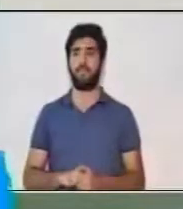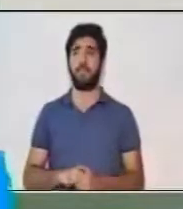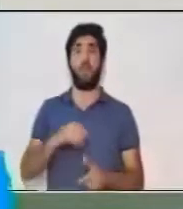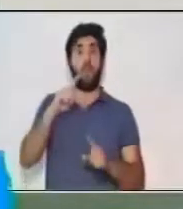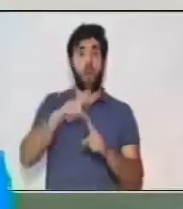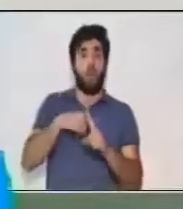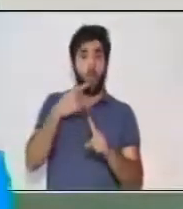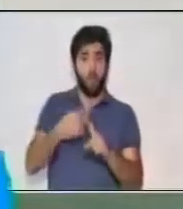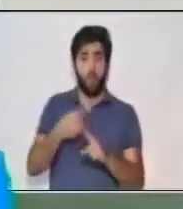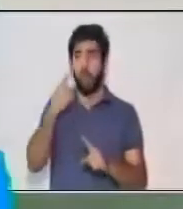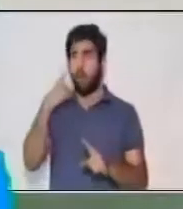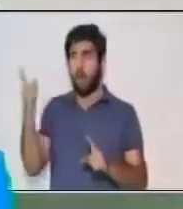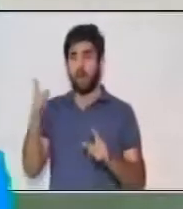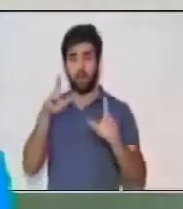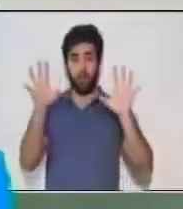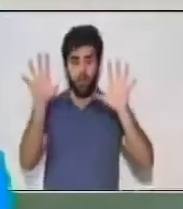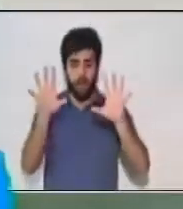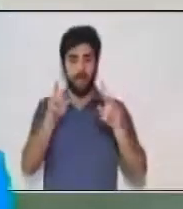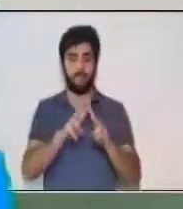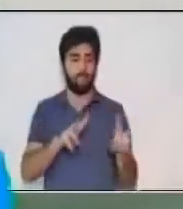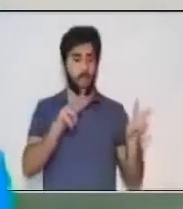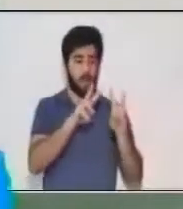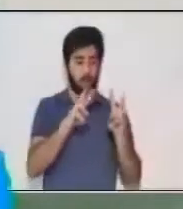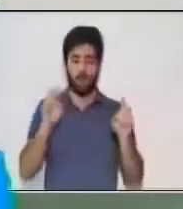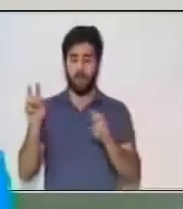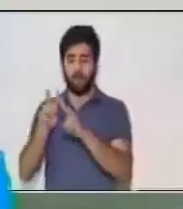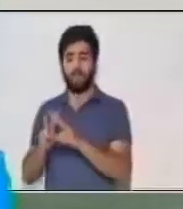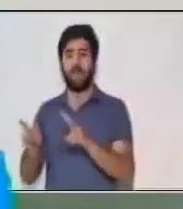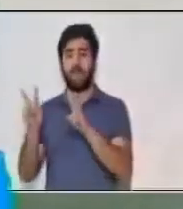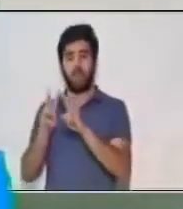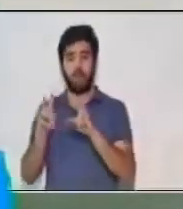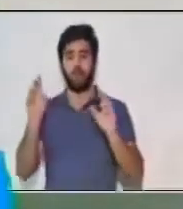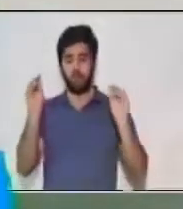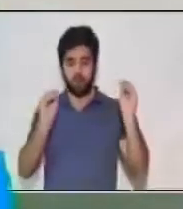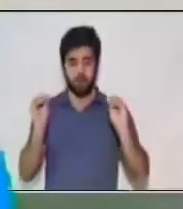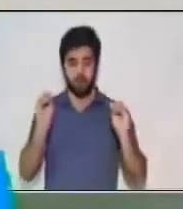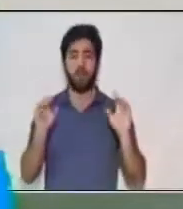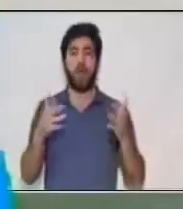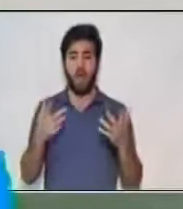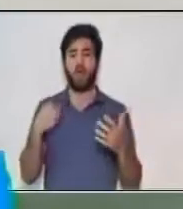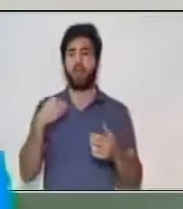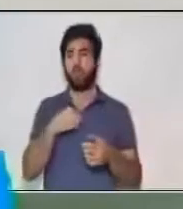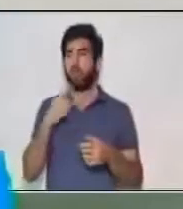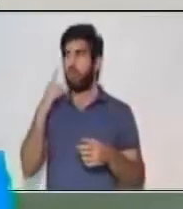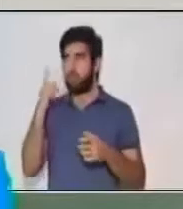Cuando estemos evaluando los valores negativos, nos vamos a ir acercando de esta forma.